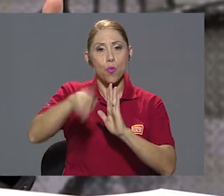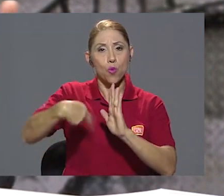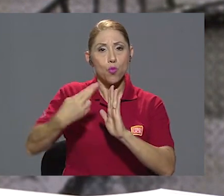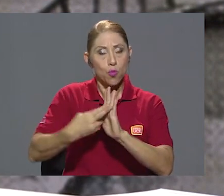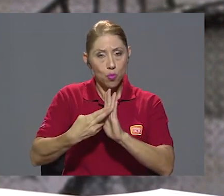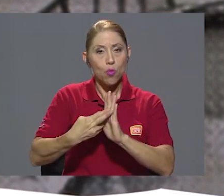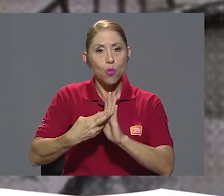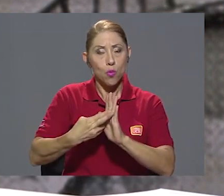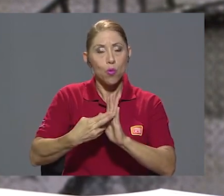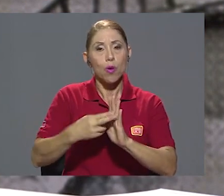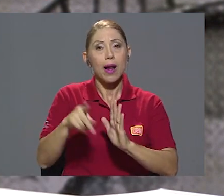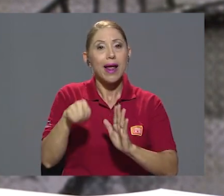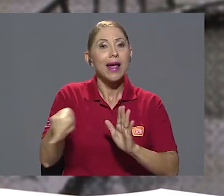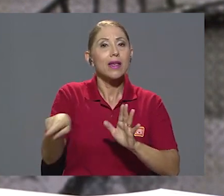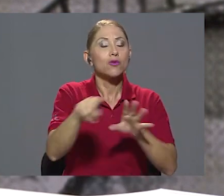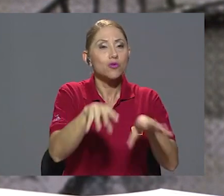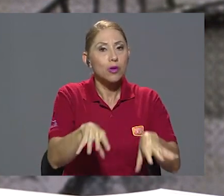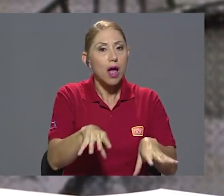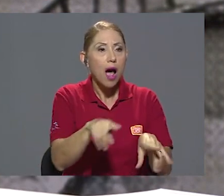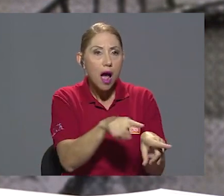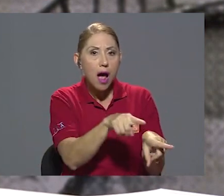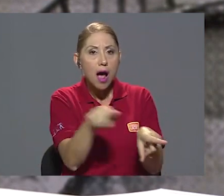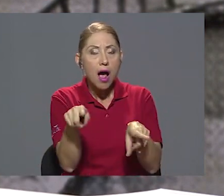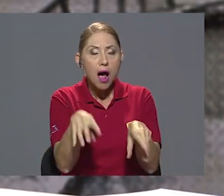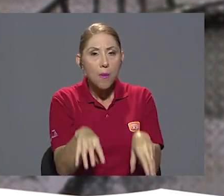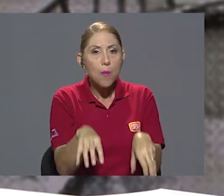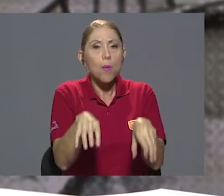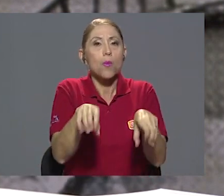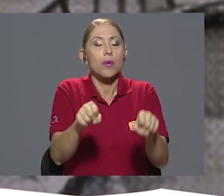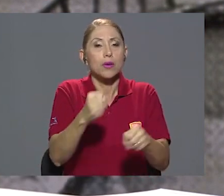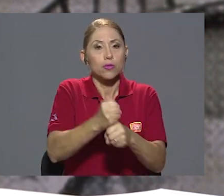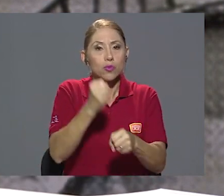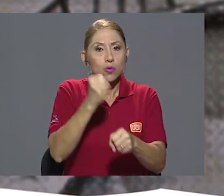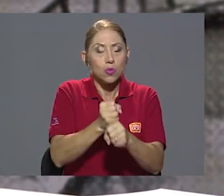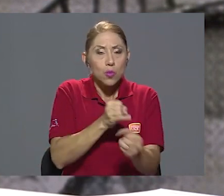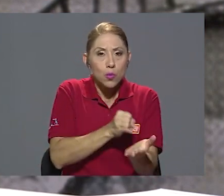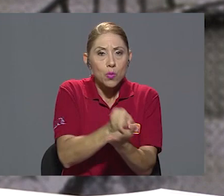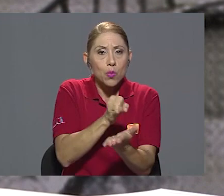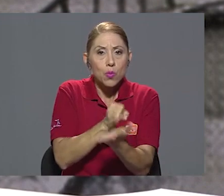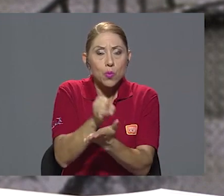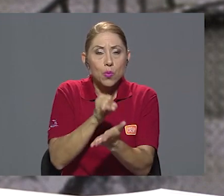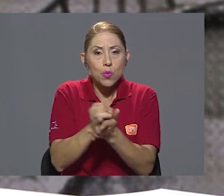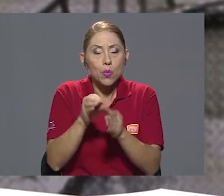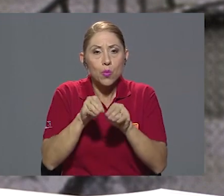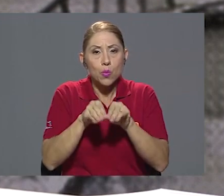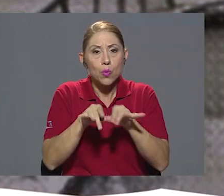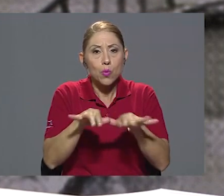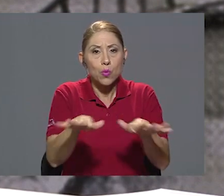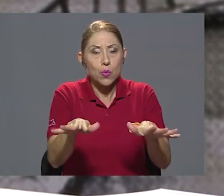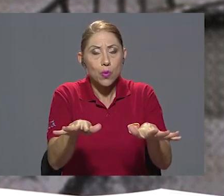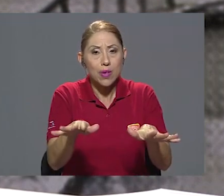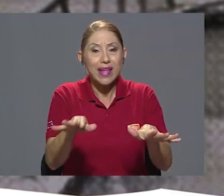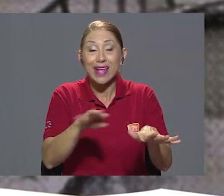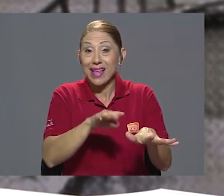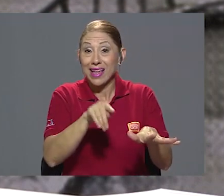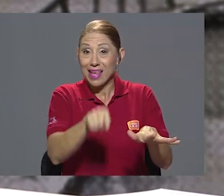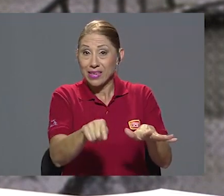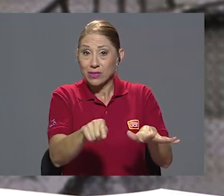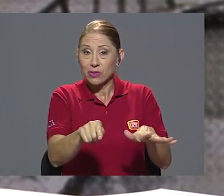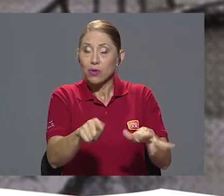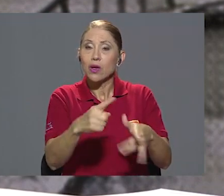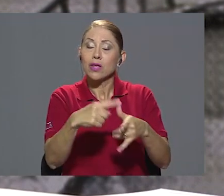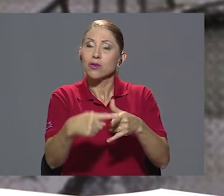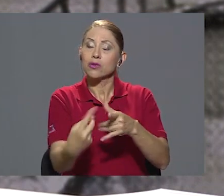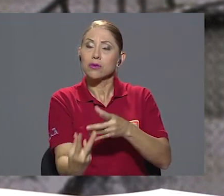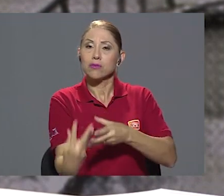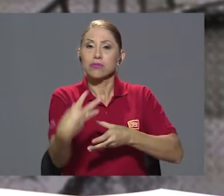¿verdad? Apropiándose de los aportes desde la investigación, la extensión, para volcarlos ahí